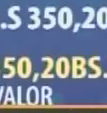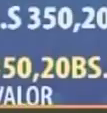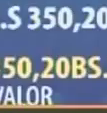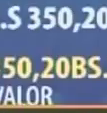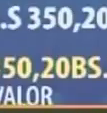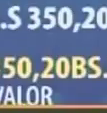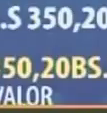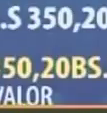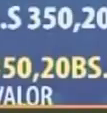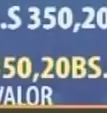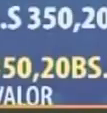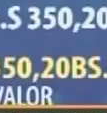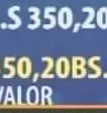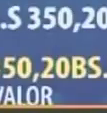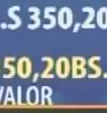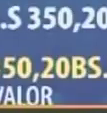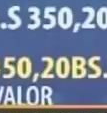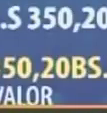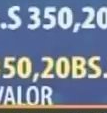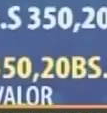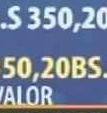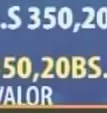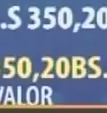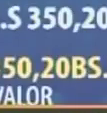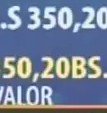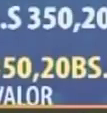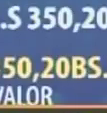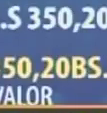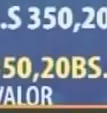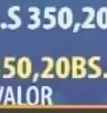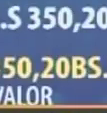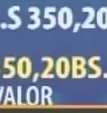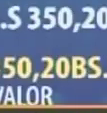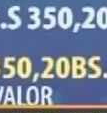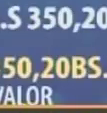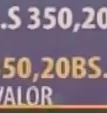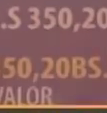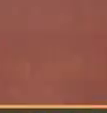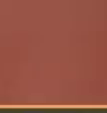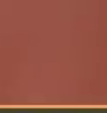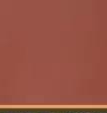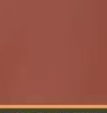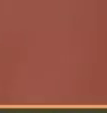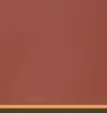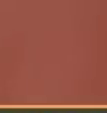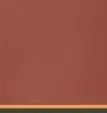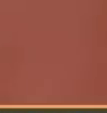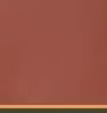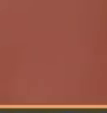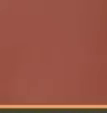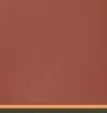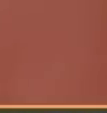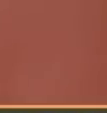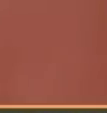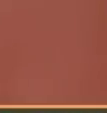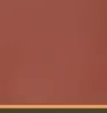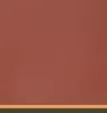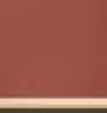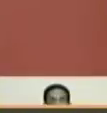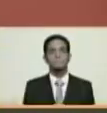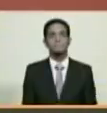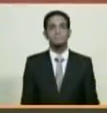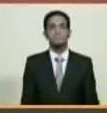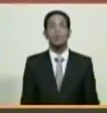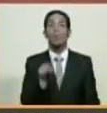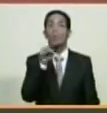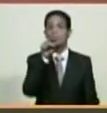lingote de 1 gramo, del décimo del lingote de 1 gramo. Usted tiene su certificado de ahorro correspondiente